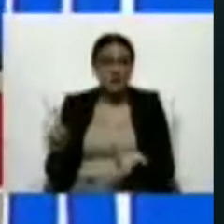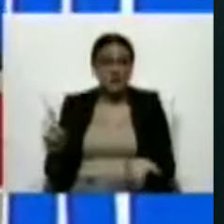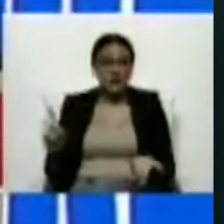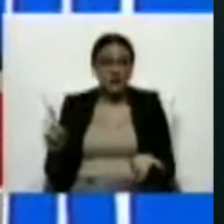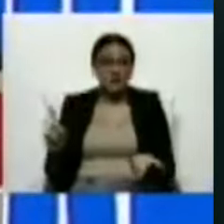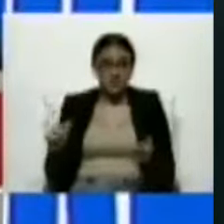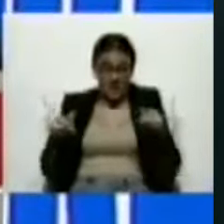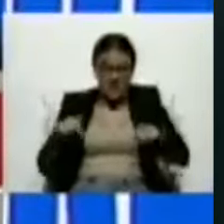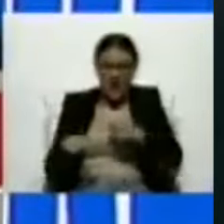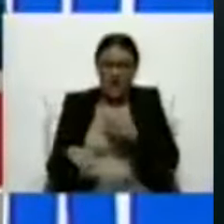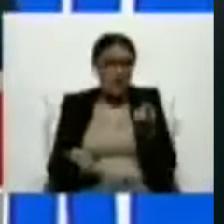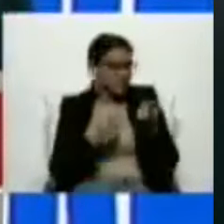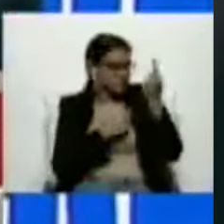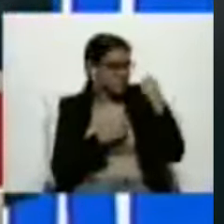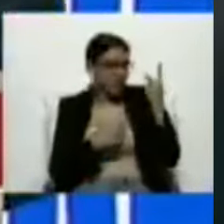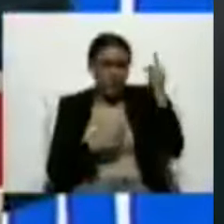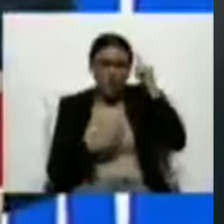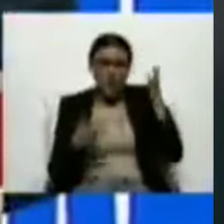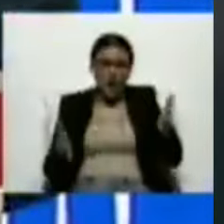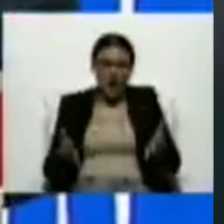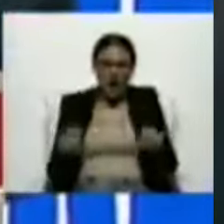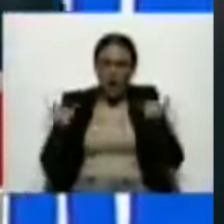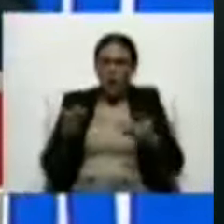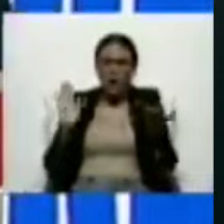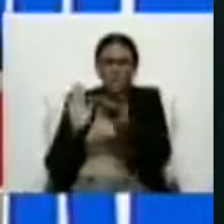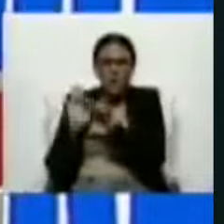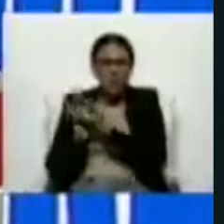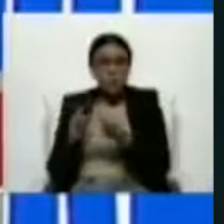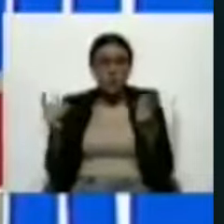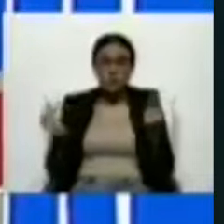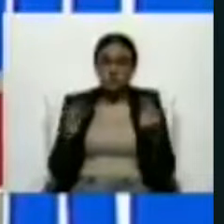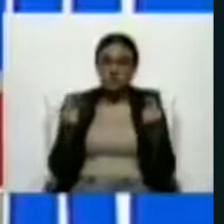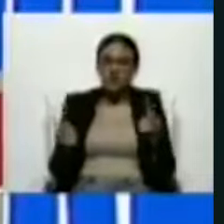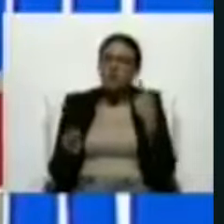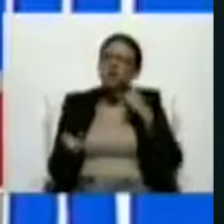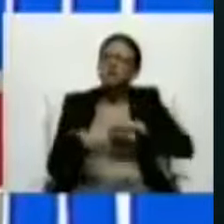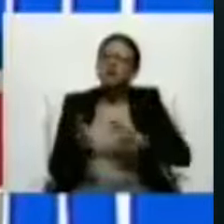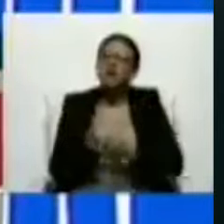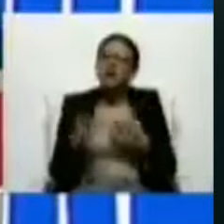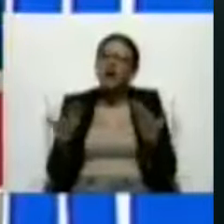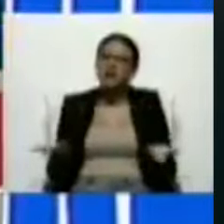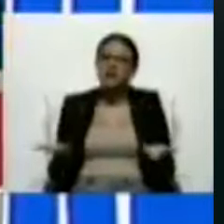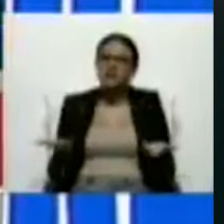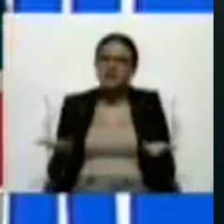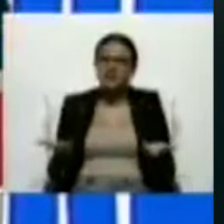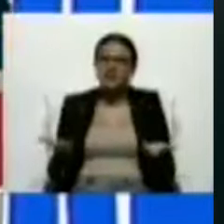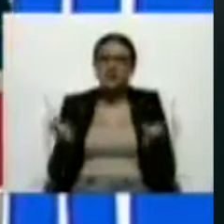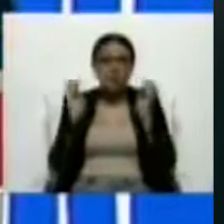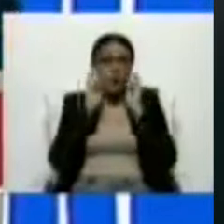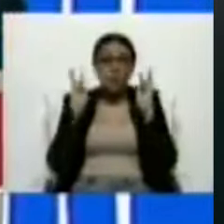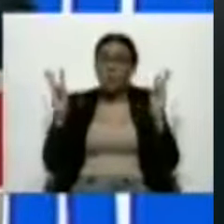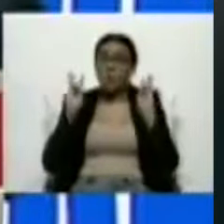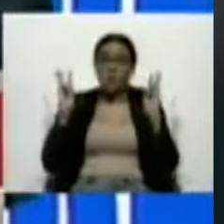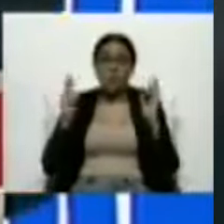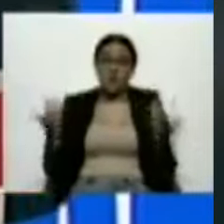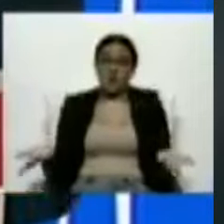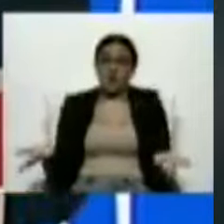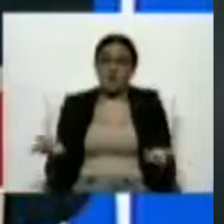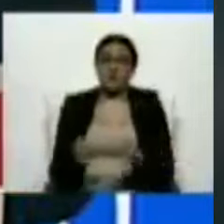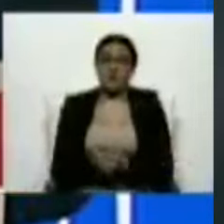pero miren si si les suena parecido es una absoluta